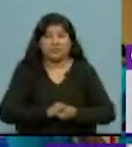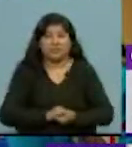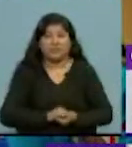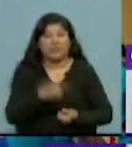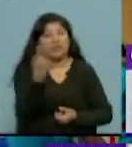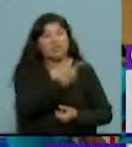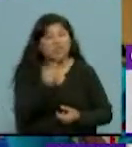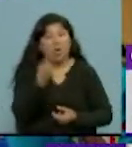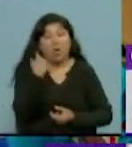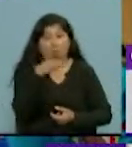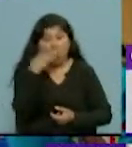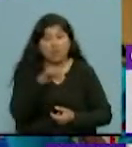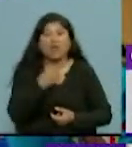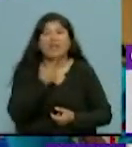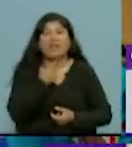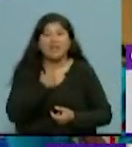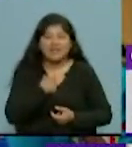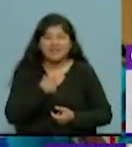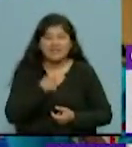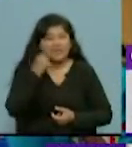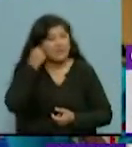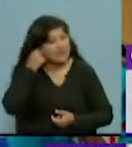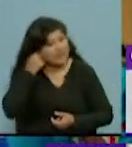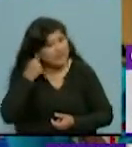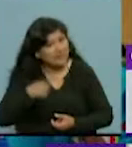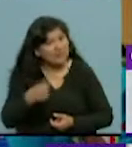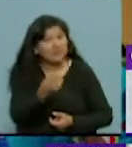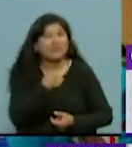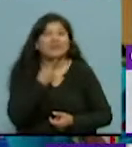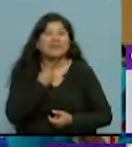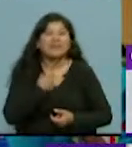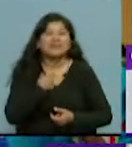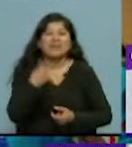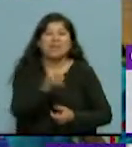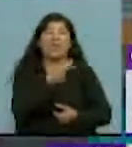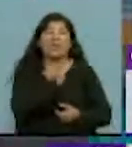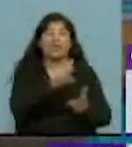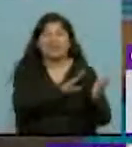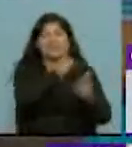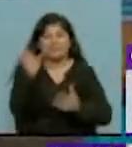único deseo o meta es poder compartir momentos juntos con los chicos de Jujuy.